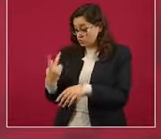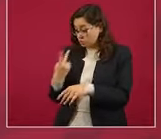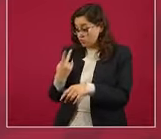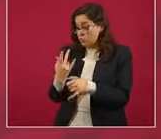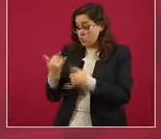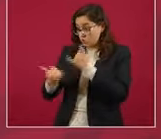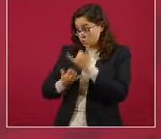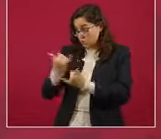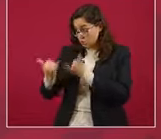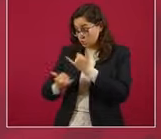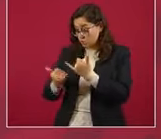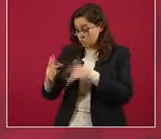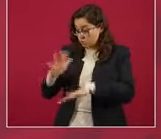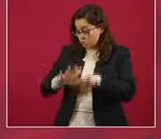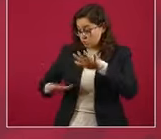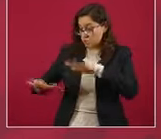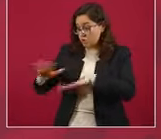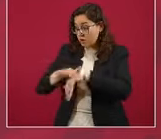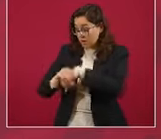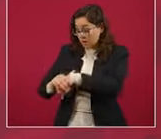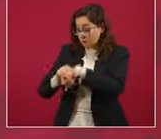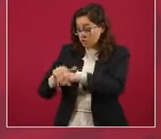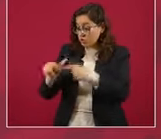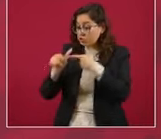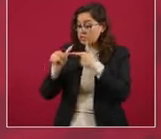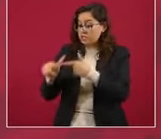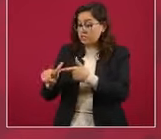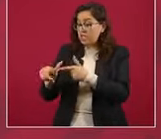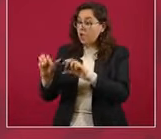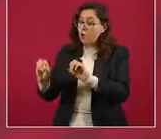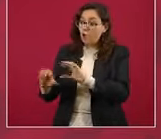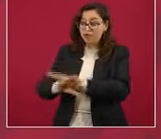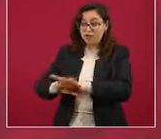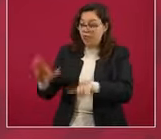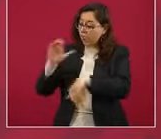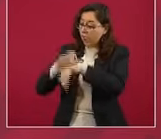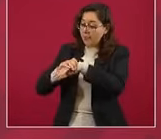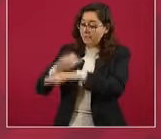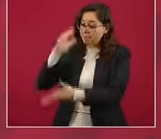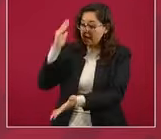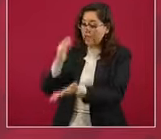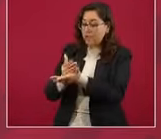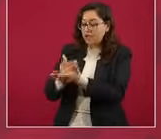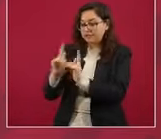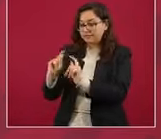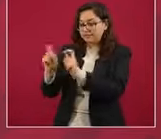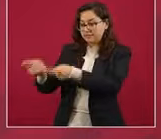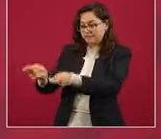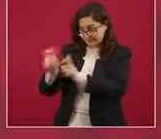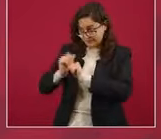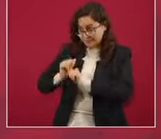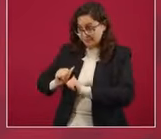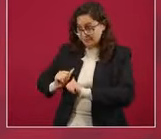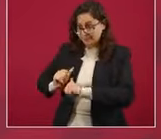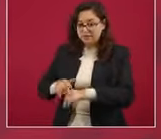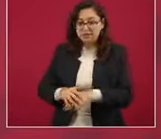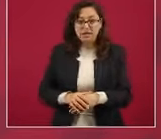conmigo o vas a ser de aduana. Entonces ya el amigo dijo: no, mejor